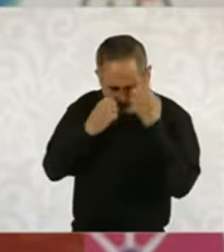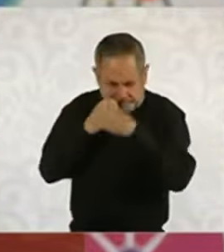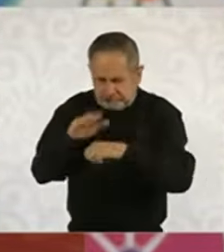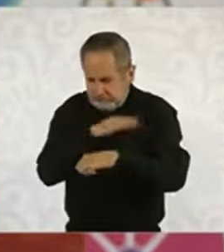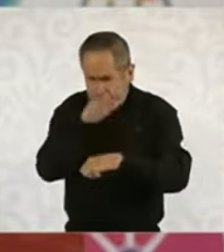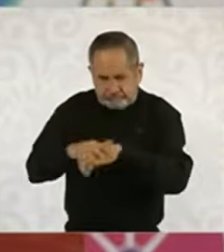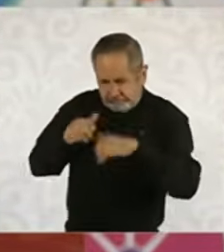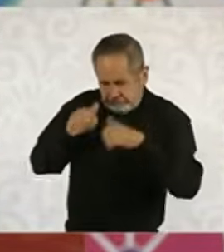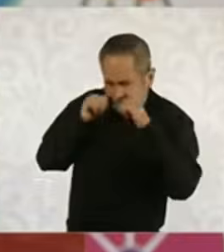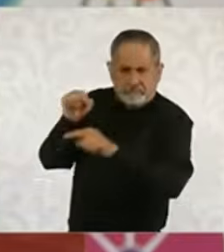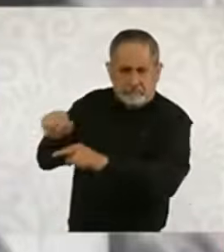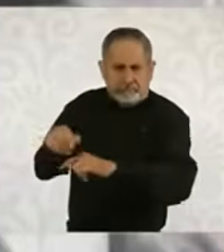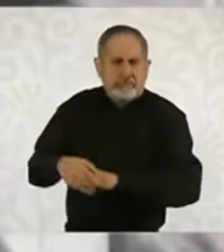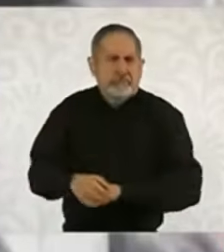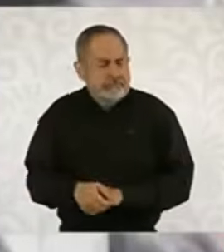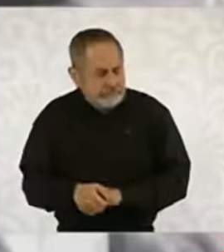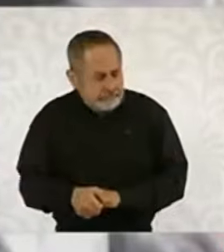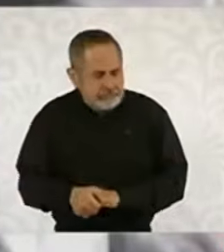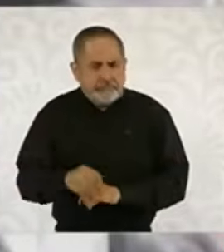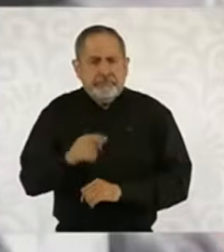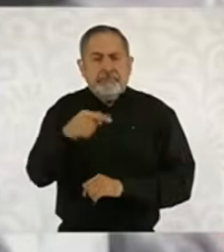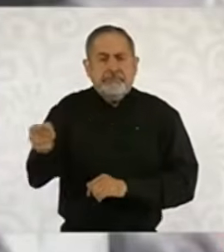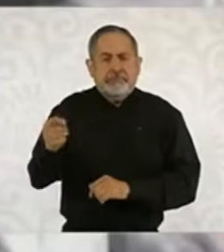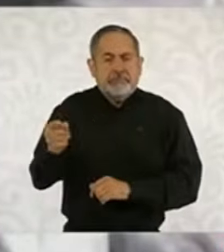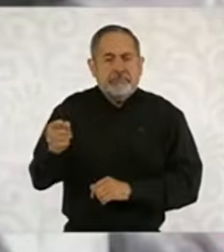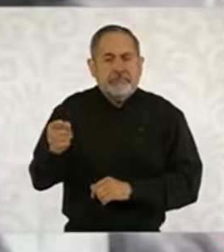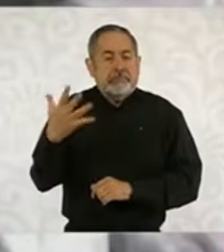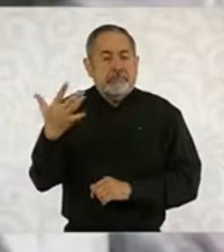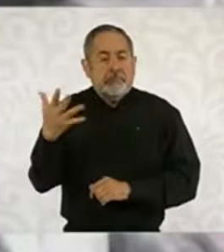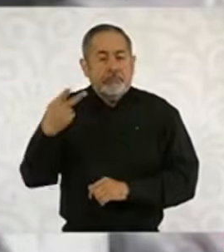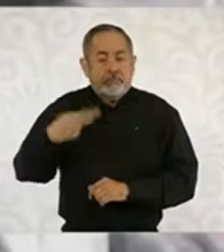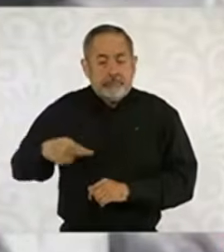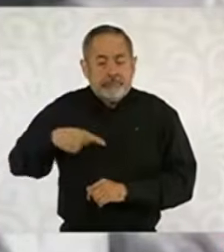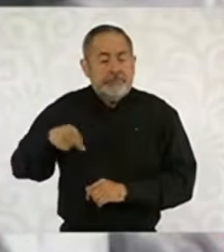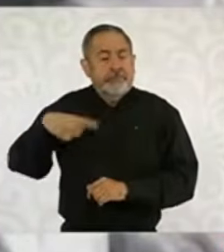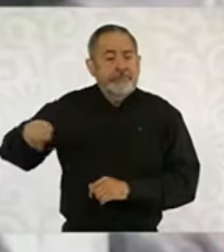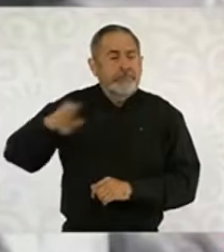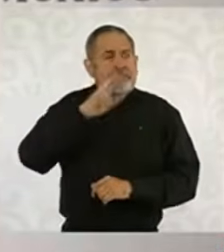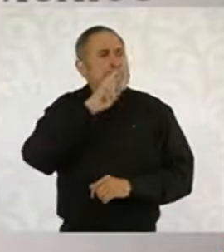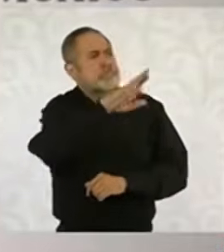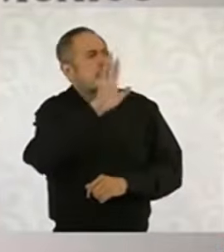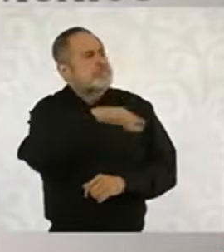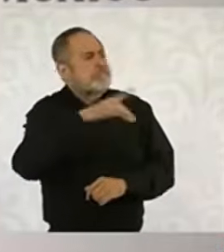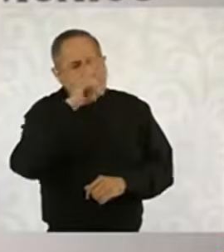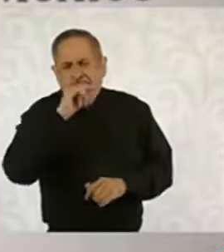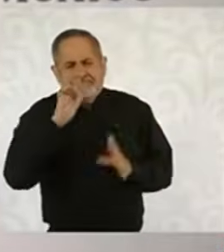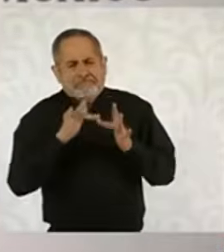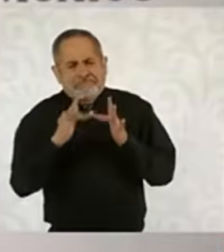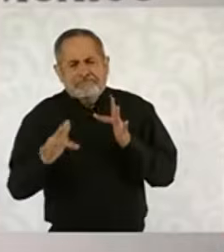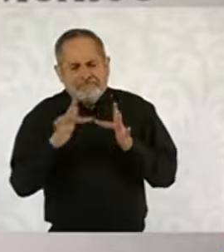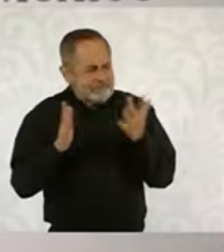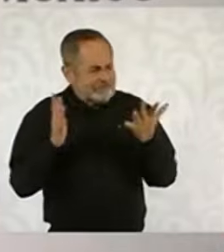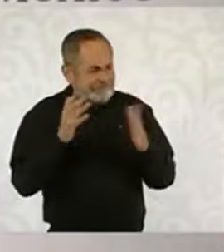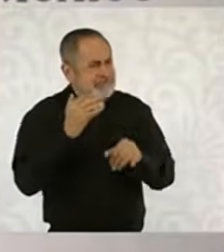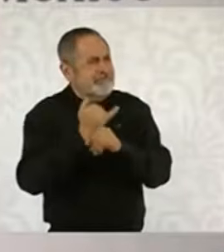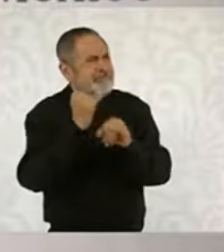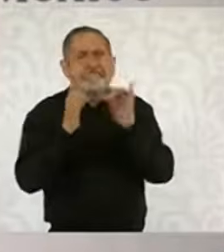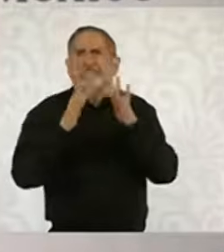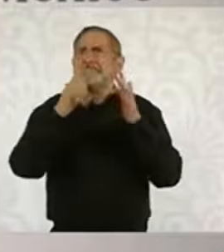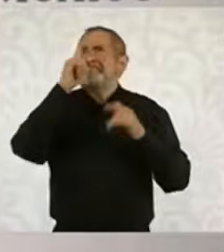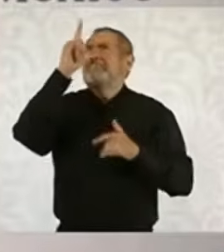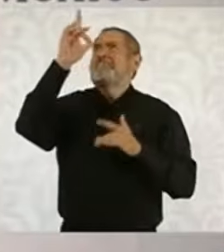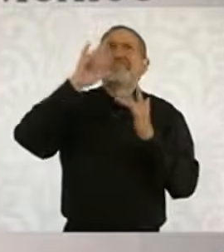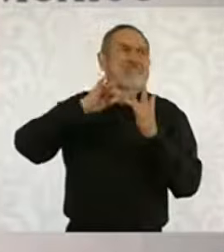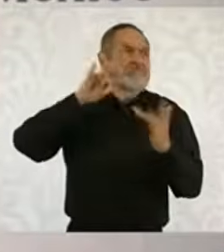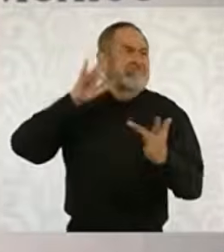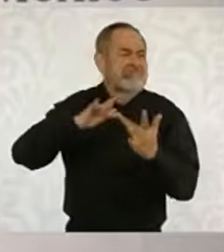y atendidas. Y hay 50 aspirantes que reportaron fallas en los servicios de luz o